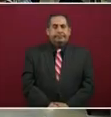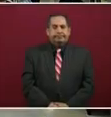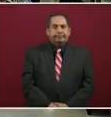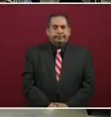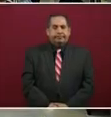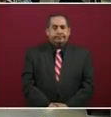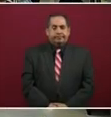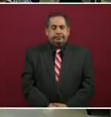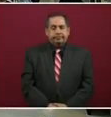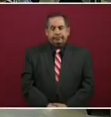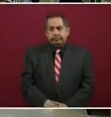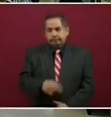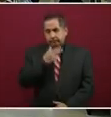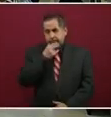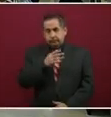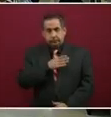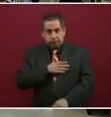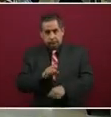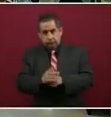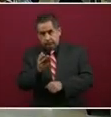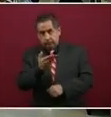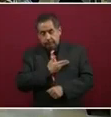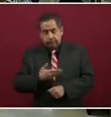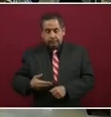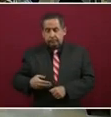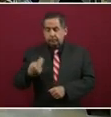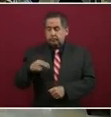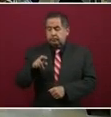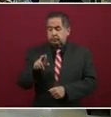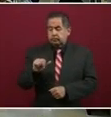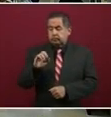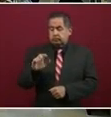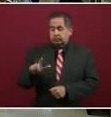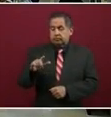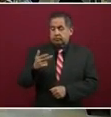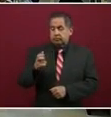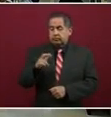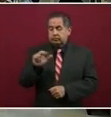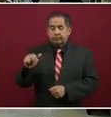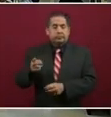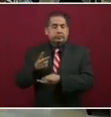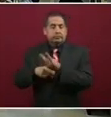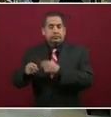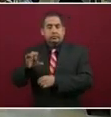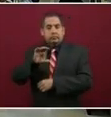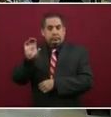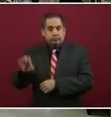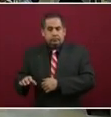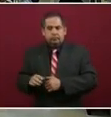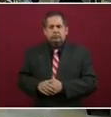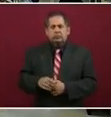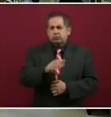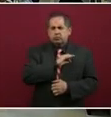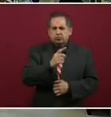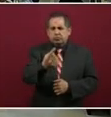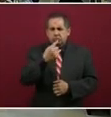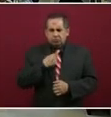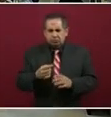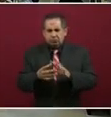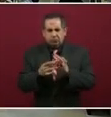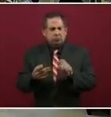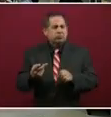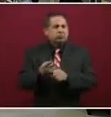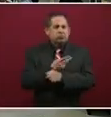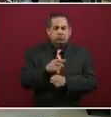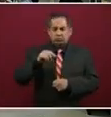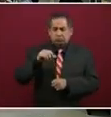Muy buenos días, presidente. Rafael Herrera, corresponsal de Sin Censura, con Vicente Serrano desde Chicago. Presidente, ¿nos podría dar un avance sobre la reunión que tuvo